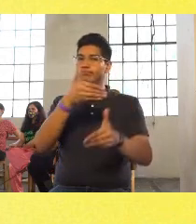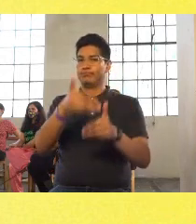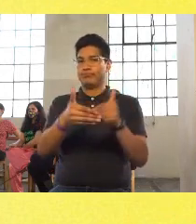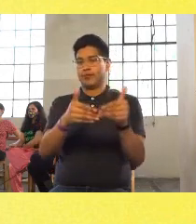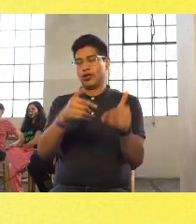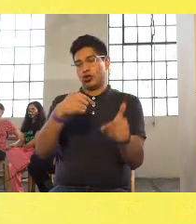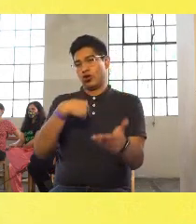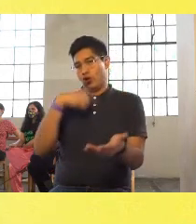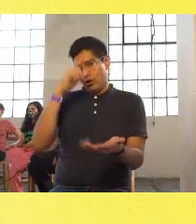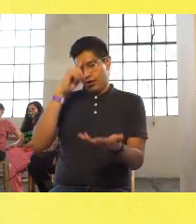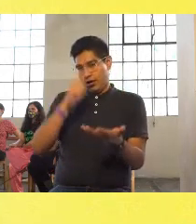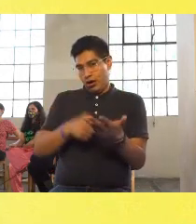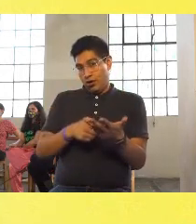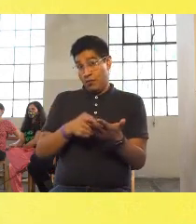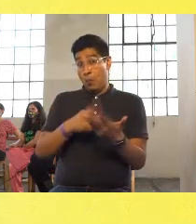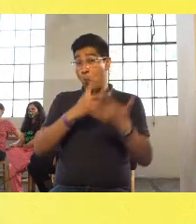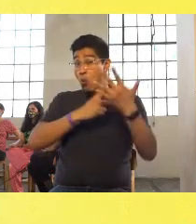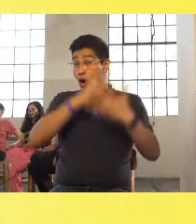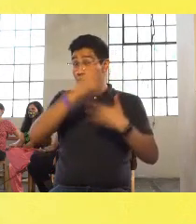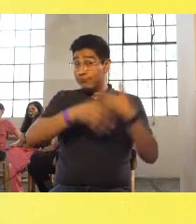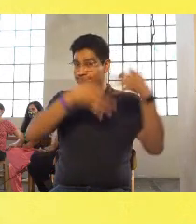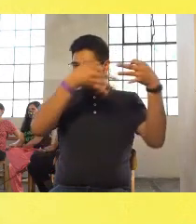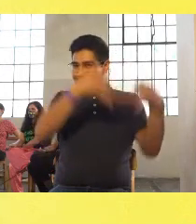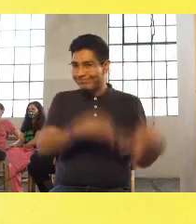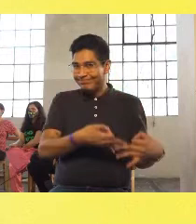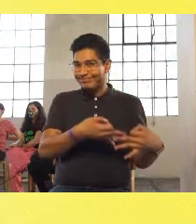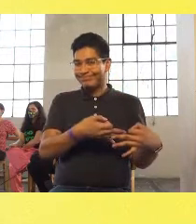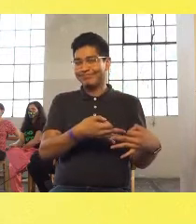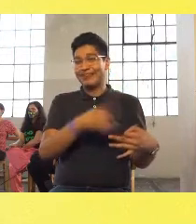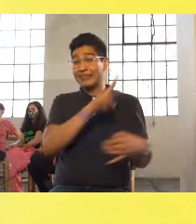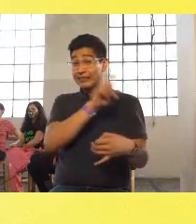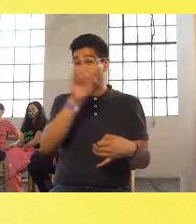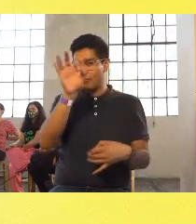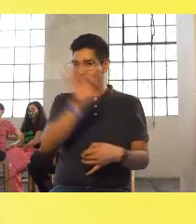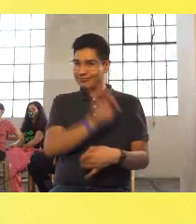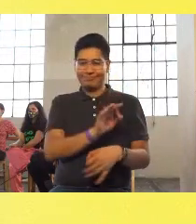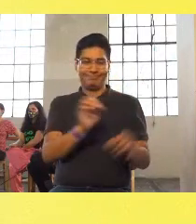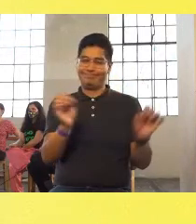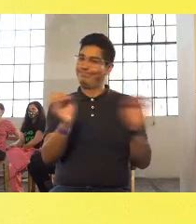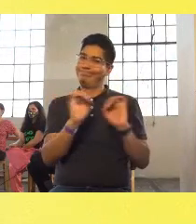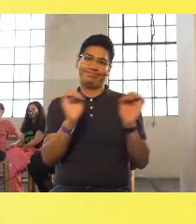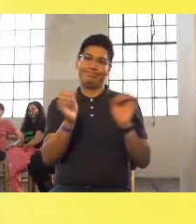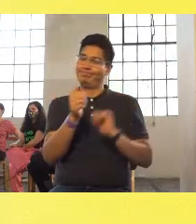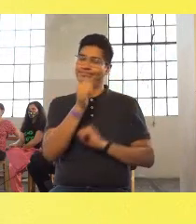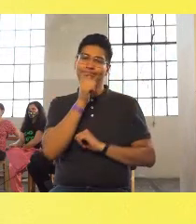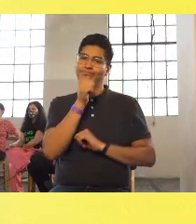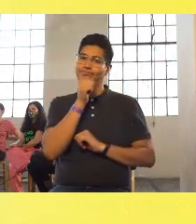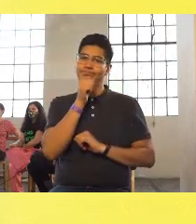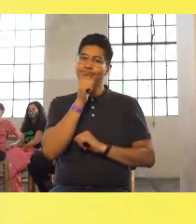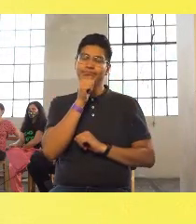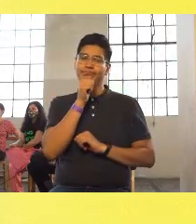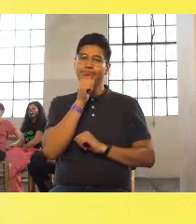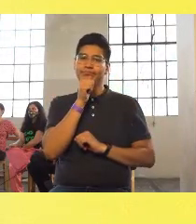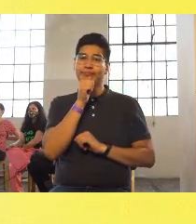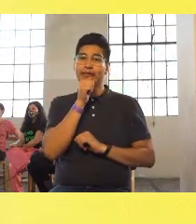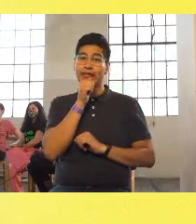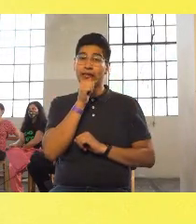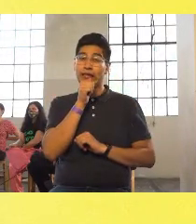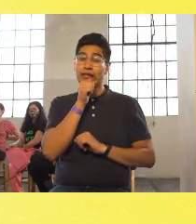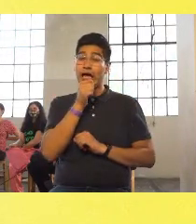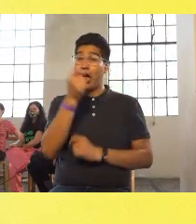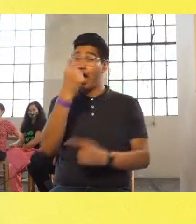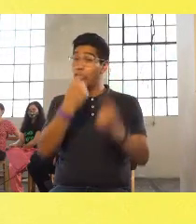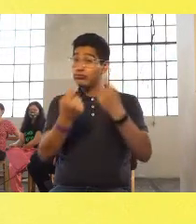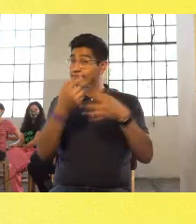es mi afirmación, creo que ningún proceso, ningún proyecto de los que yo he trabajado es perfecto y seguramente nunca lo será y eso